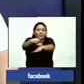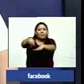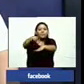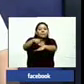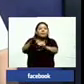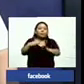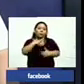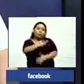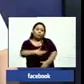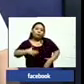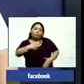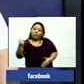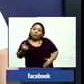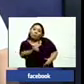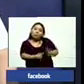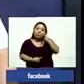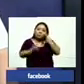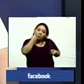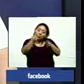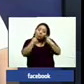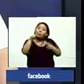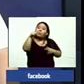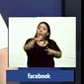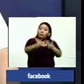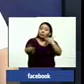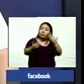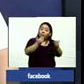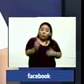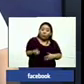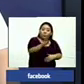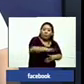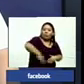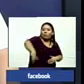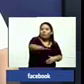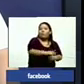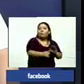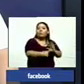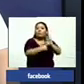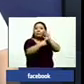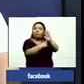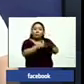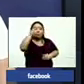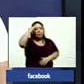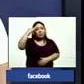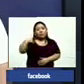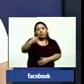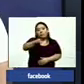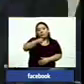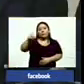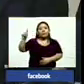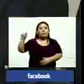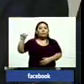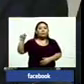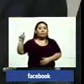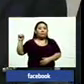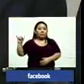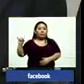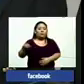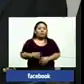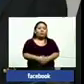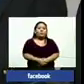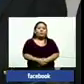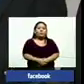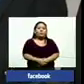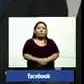familias del municipio y sus visitantes. Los detalles de este nuevo espacio nos los presenta Tatiana Funes. En esta